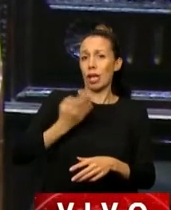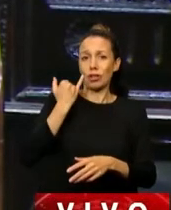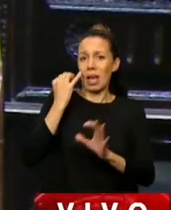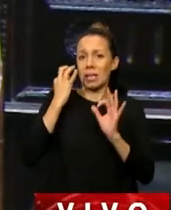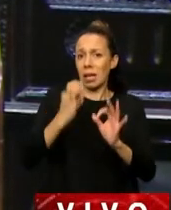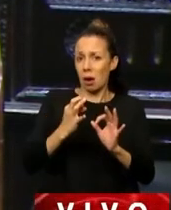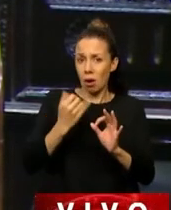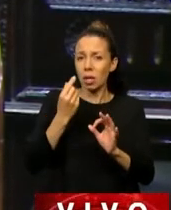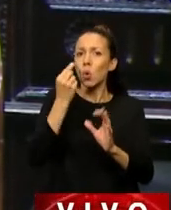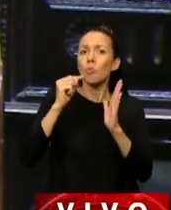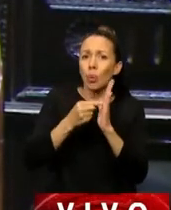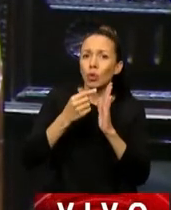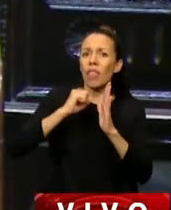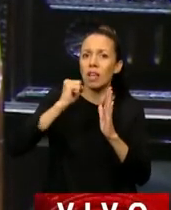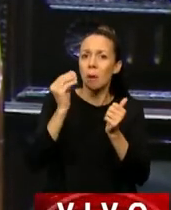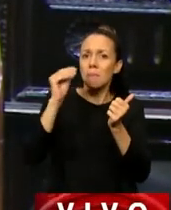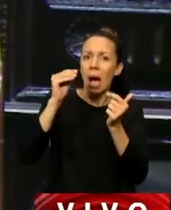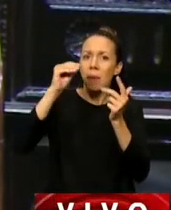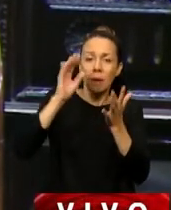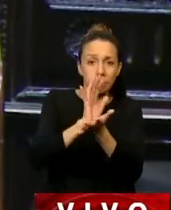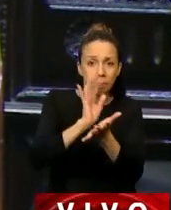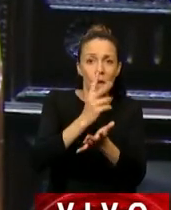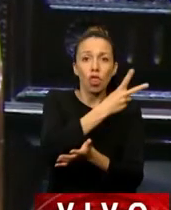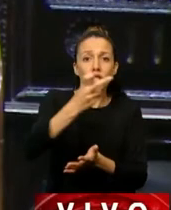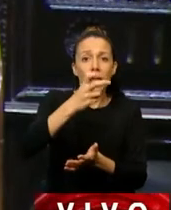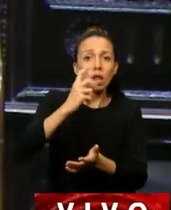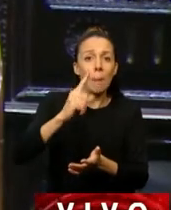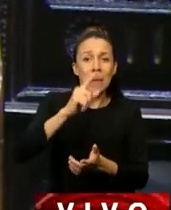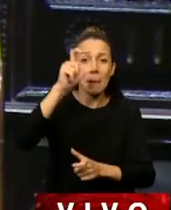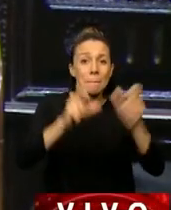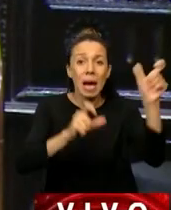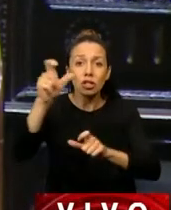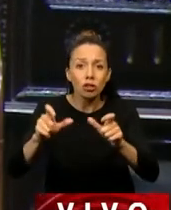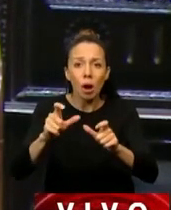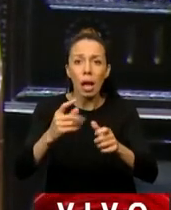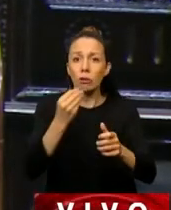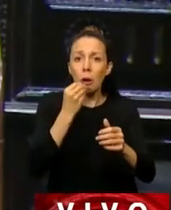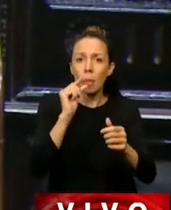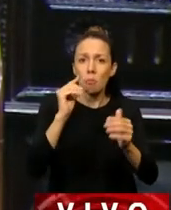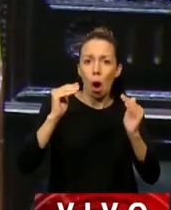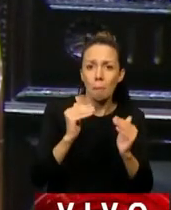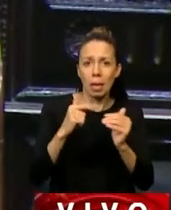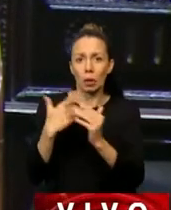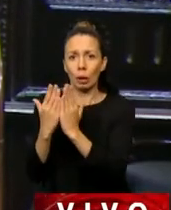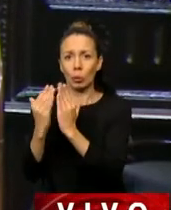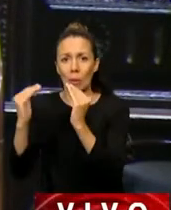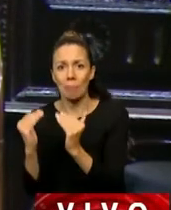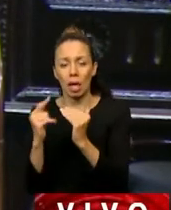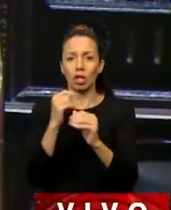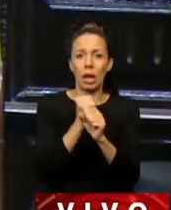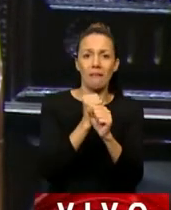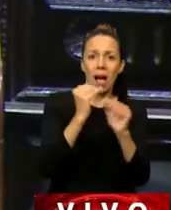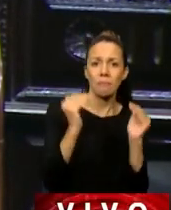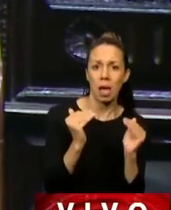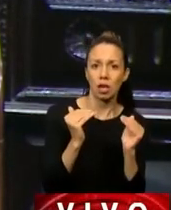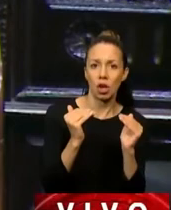cada punto de inflación son 200.000 argentinos que comen menos, trabajan menos, estudian menos y así